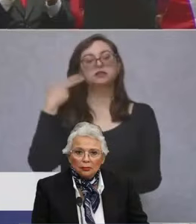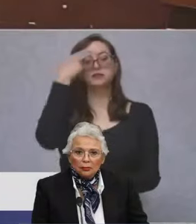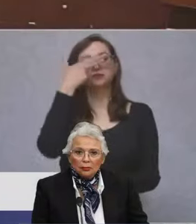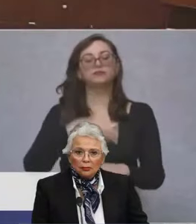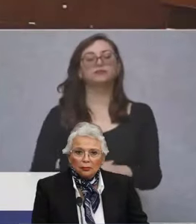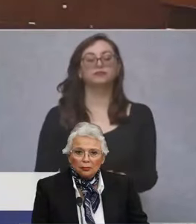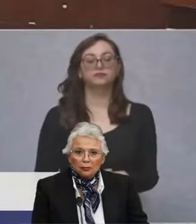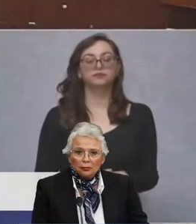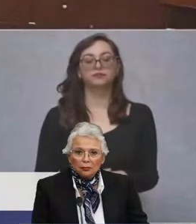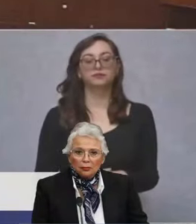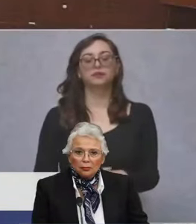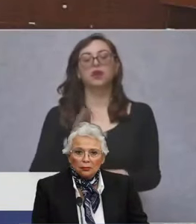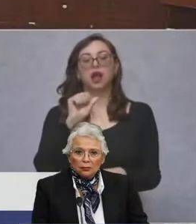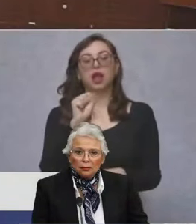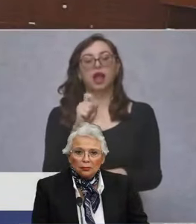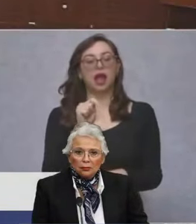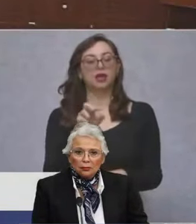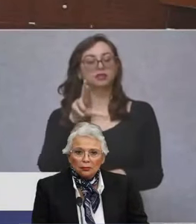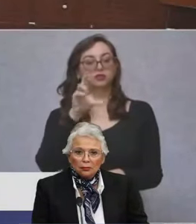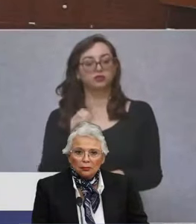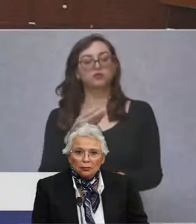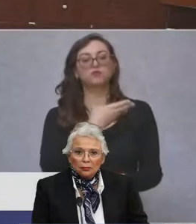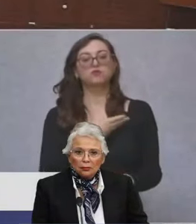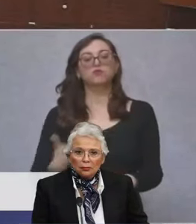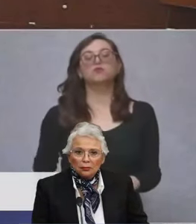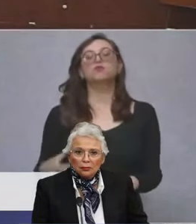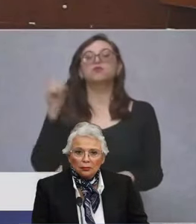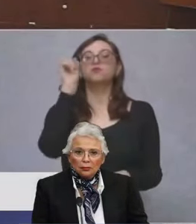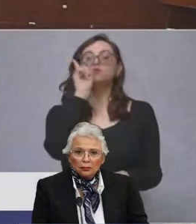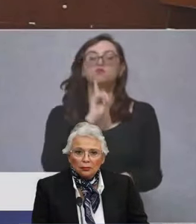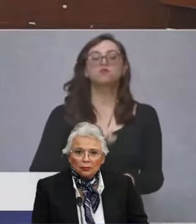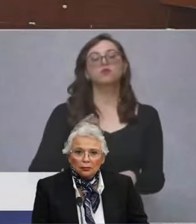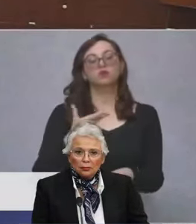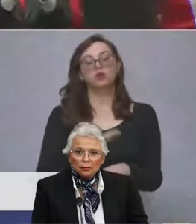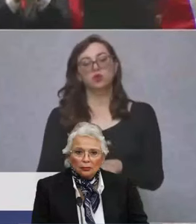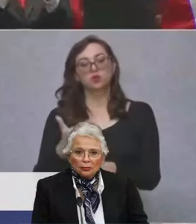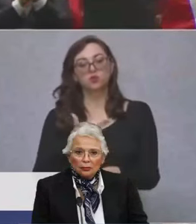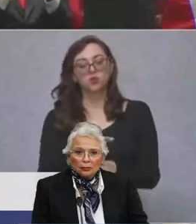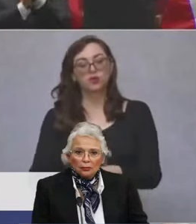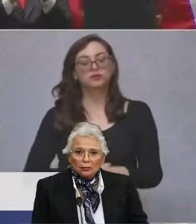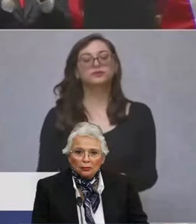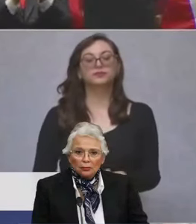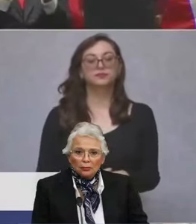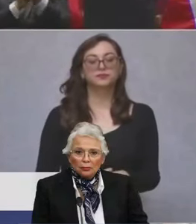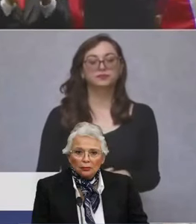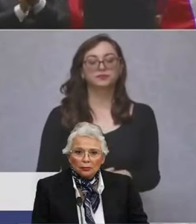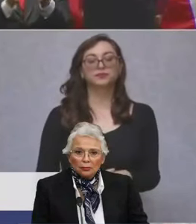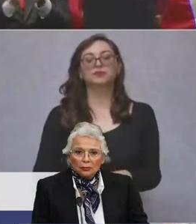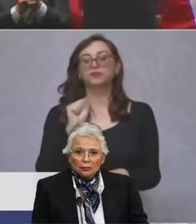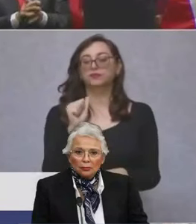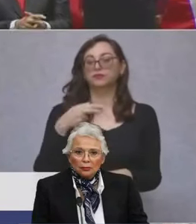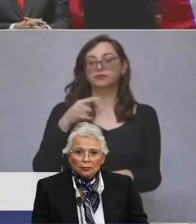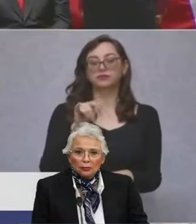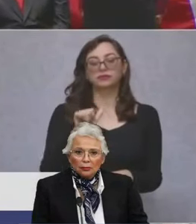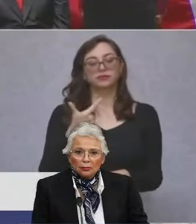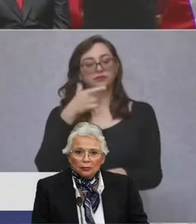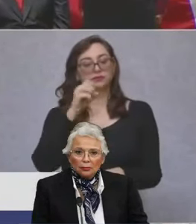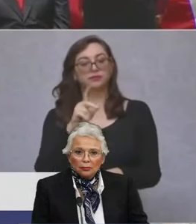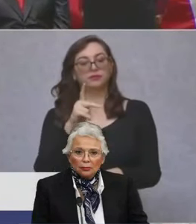pues depende de lo que el grupo parlamentario vote. Es decir, si vota porque continúe